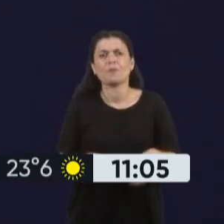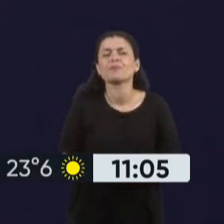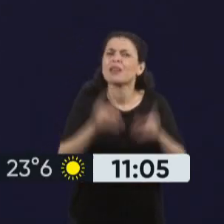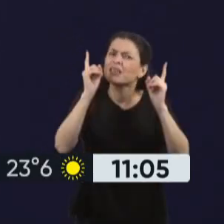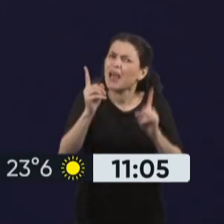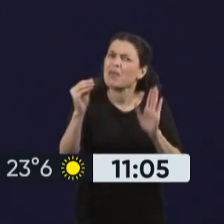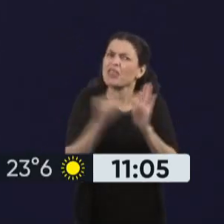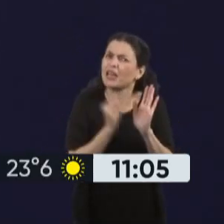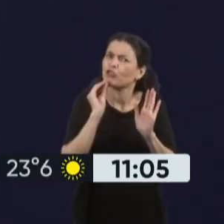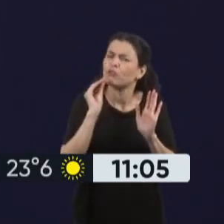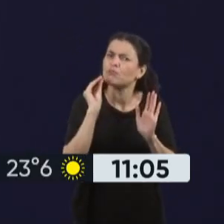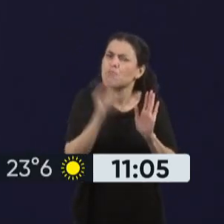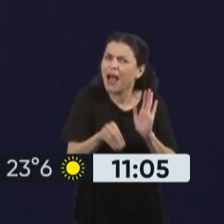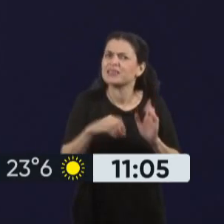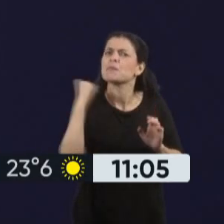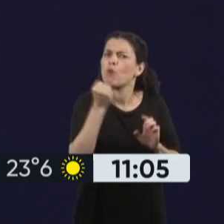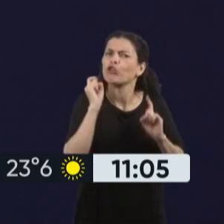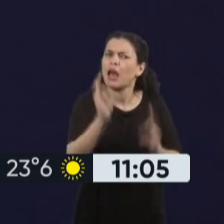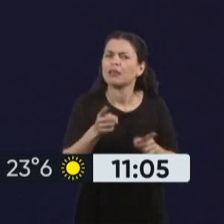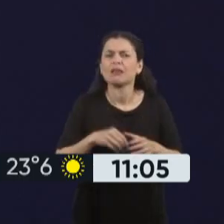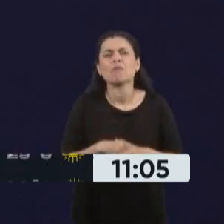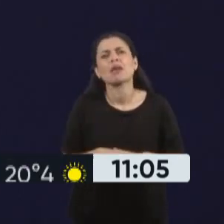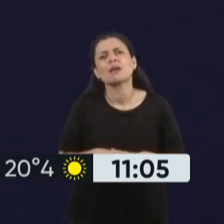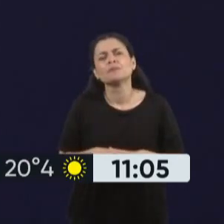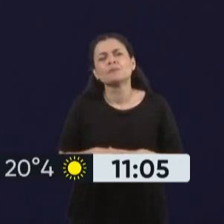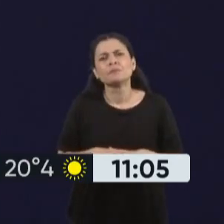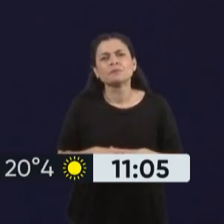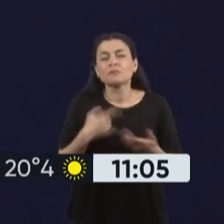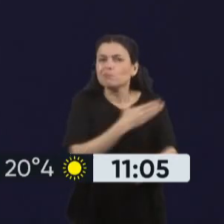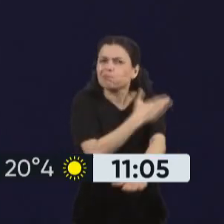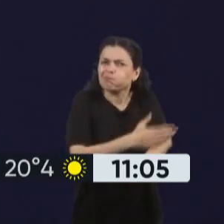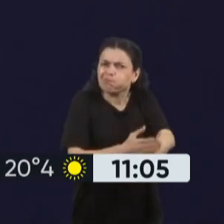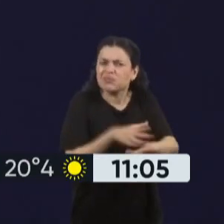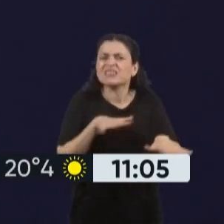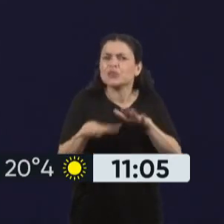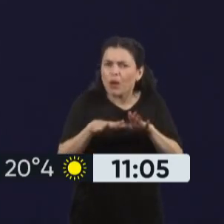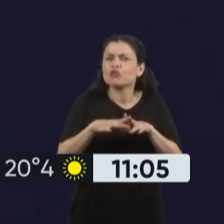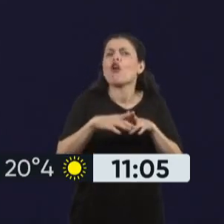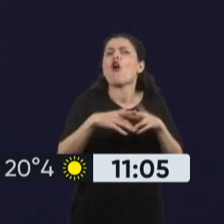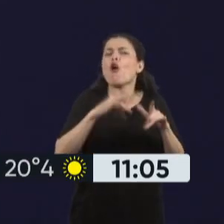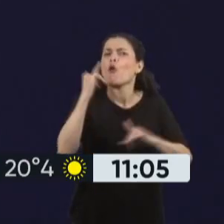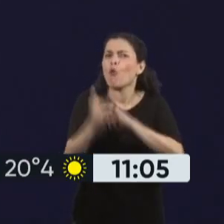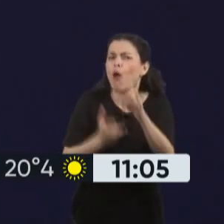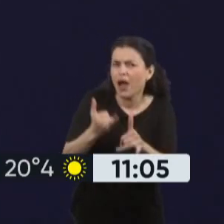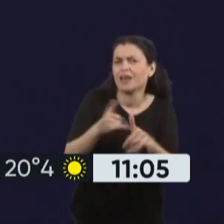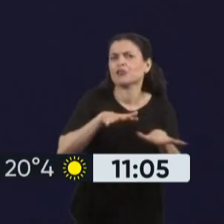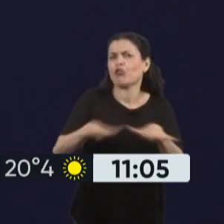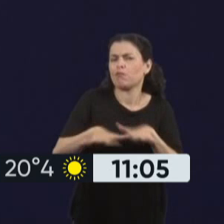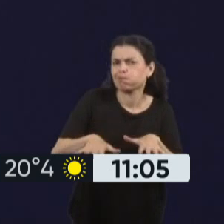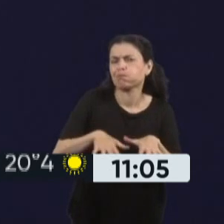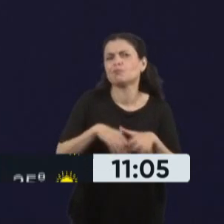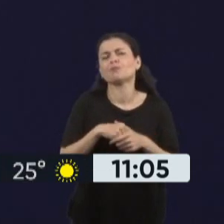dato adicional, que es que todo esto hoy se da, o al